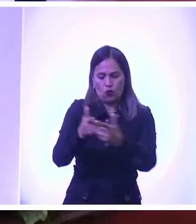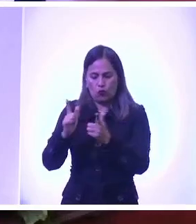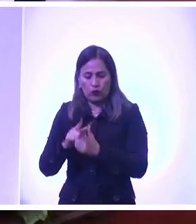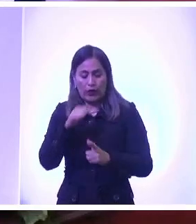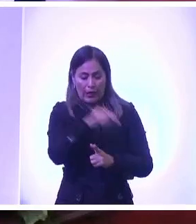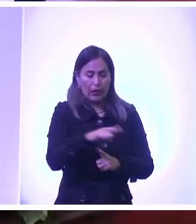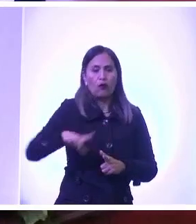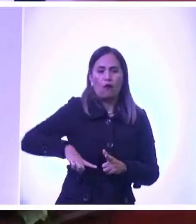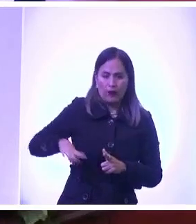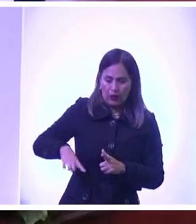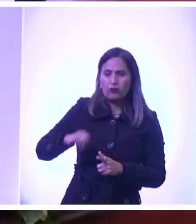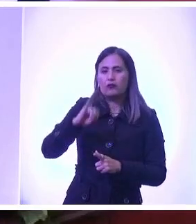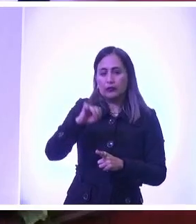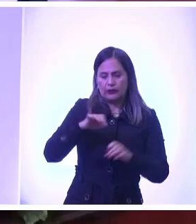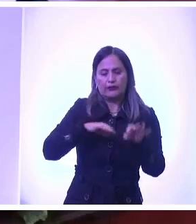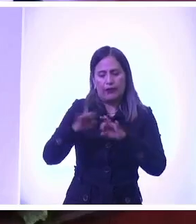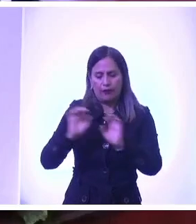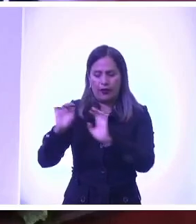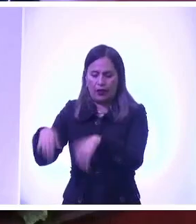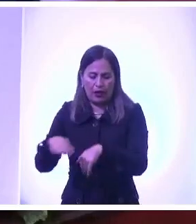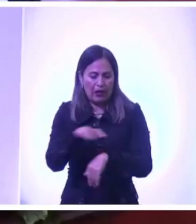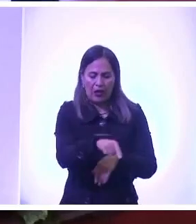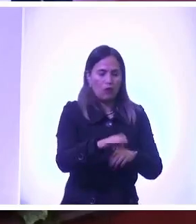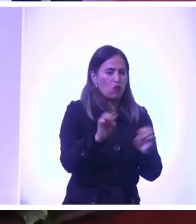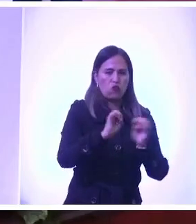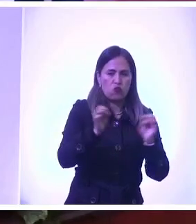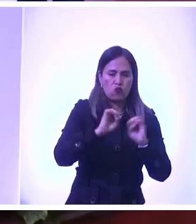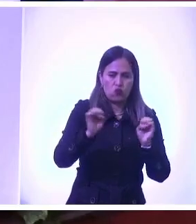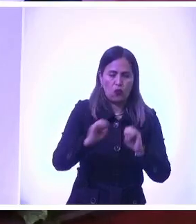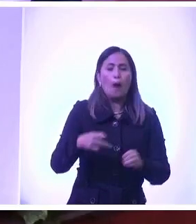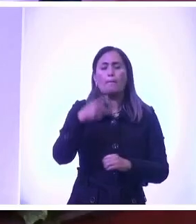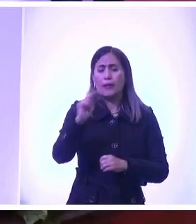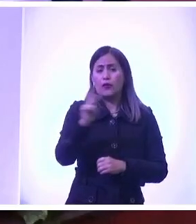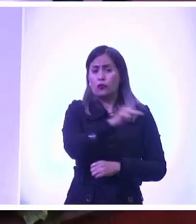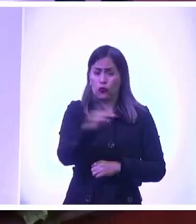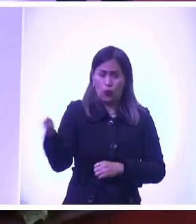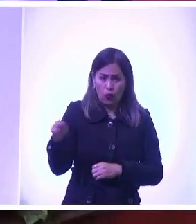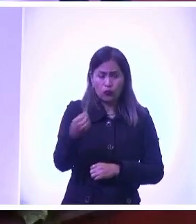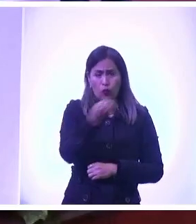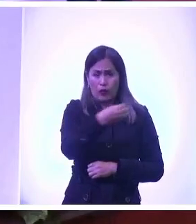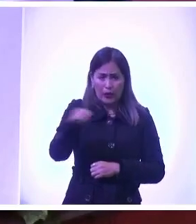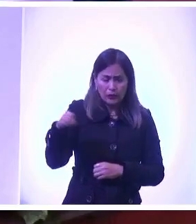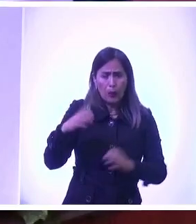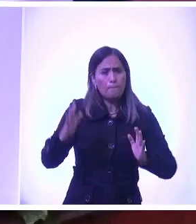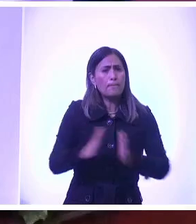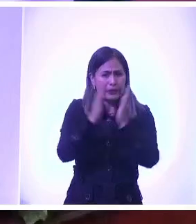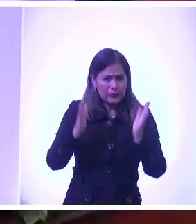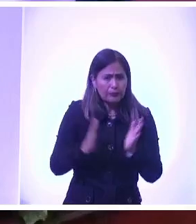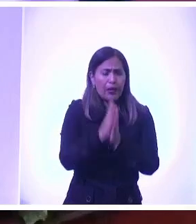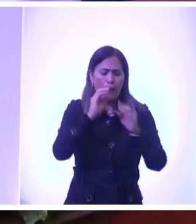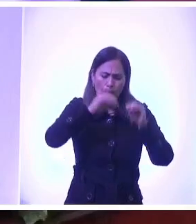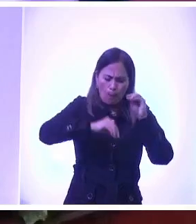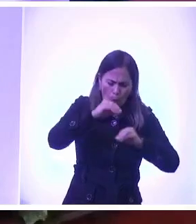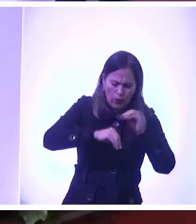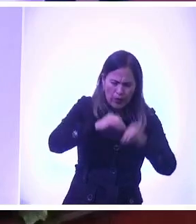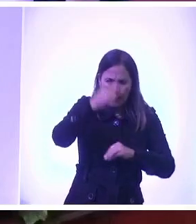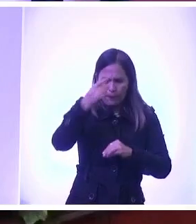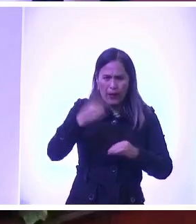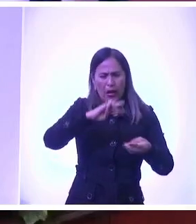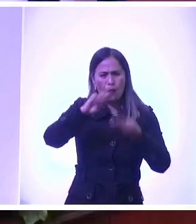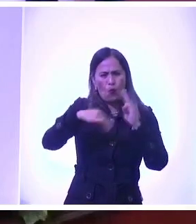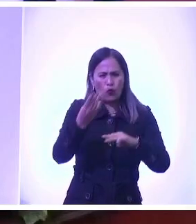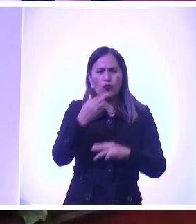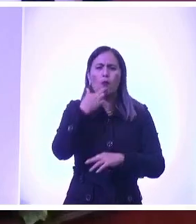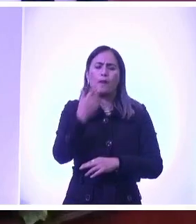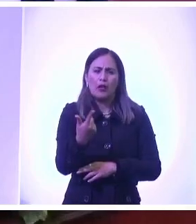todas y somos ciudadanos entonces todas y todos tenemos la obligación de participar y poner nuestro granito de arena para dejar este mundo mejor de como lo